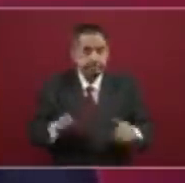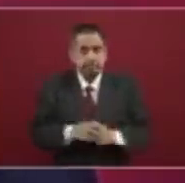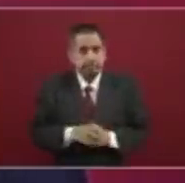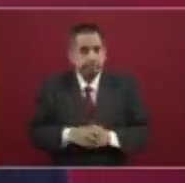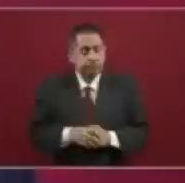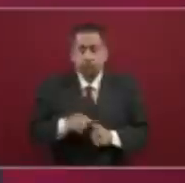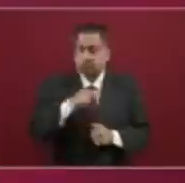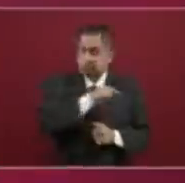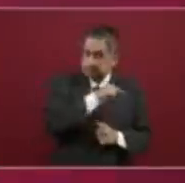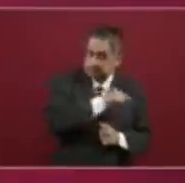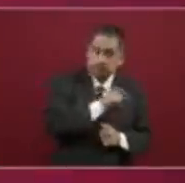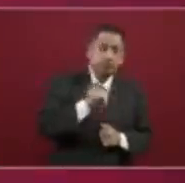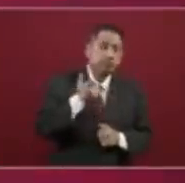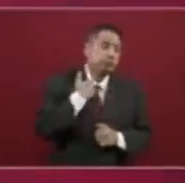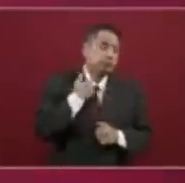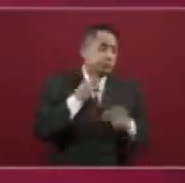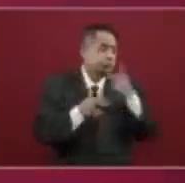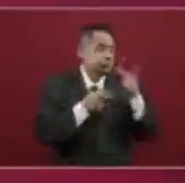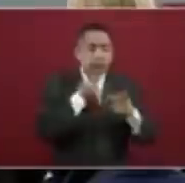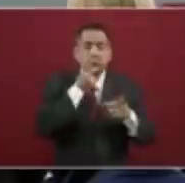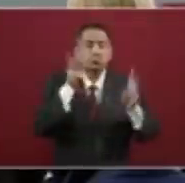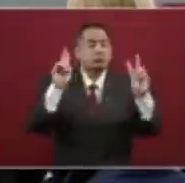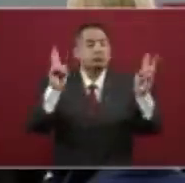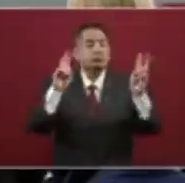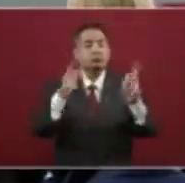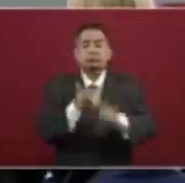Hablaron de la libre competencia,